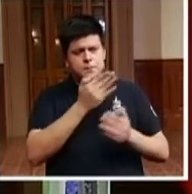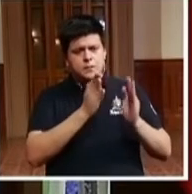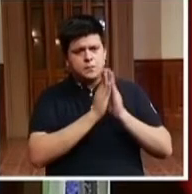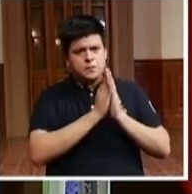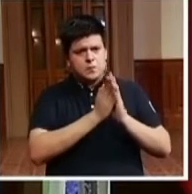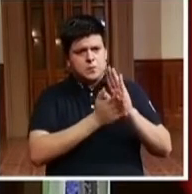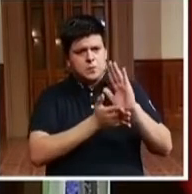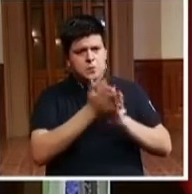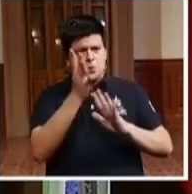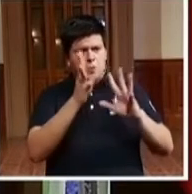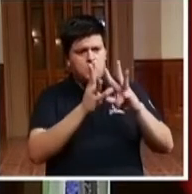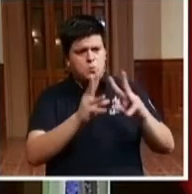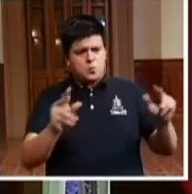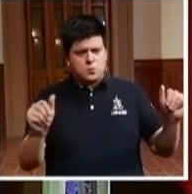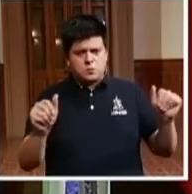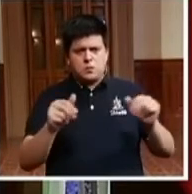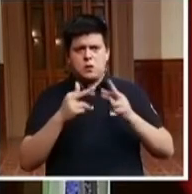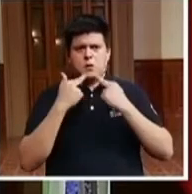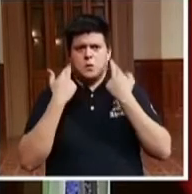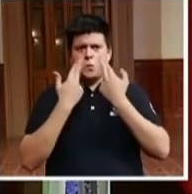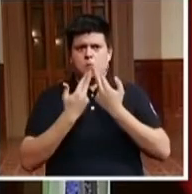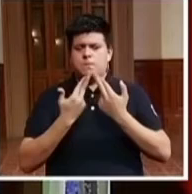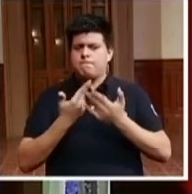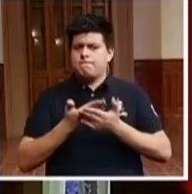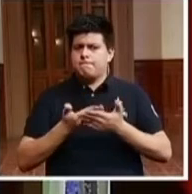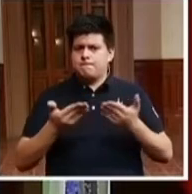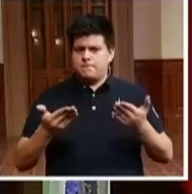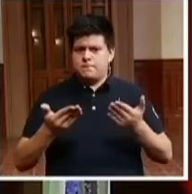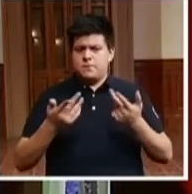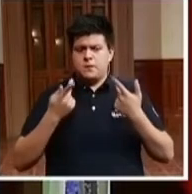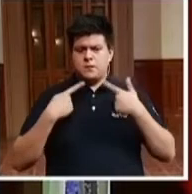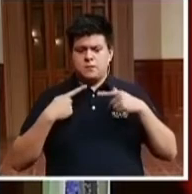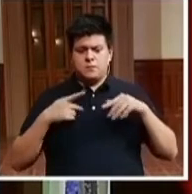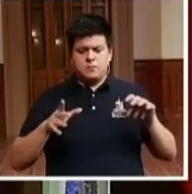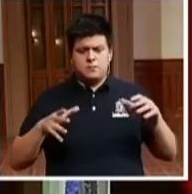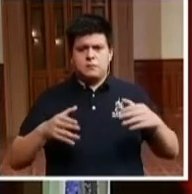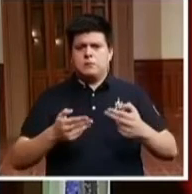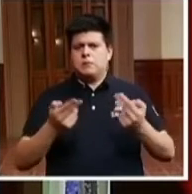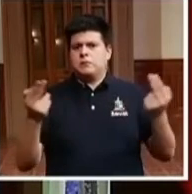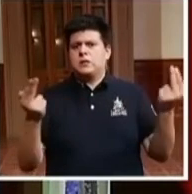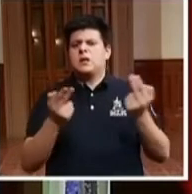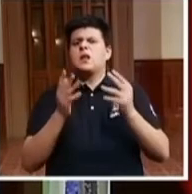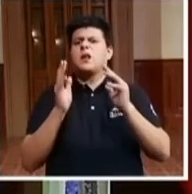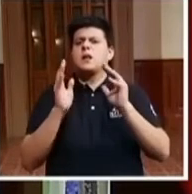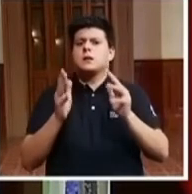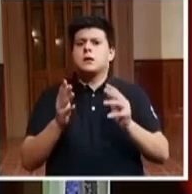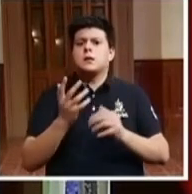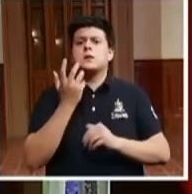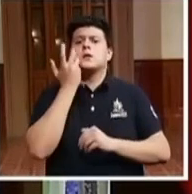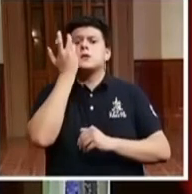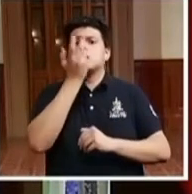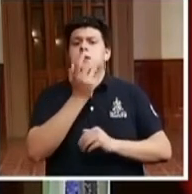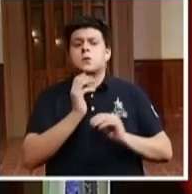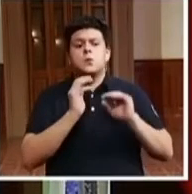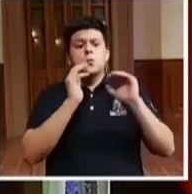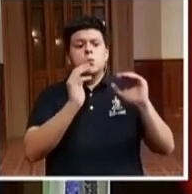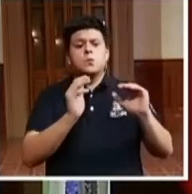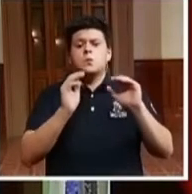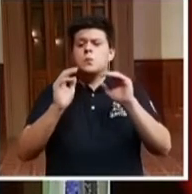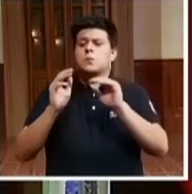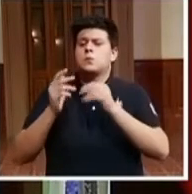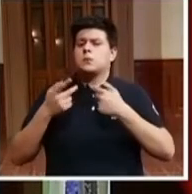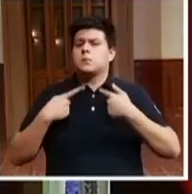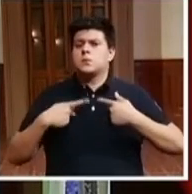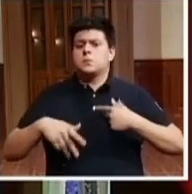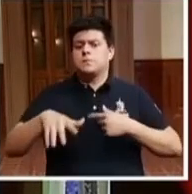reuniones. Hoy la población eso quiere. Quiere que nos cuidemos todos.